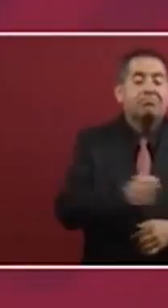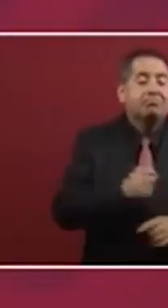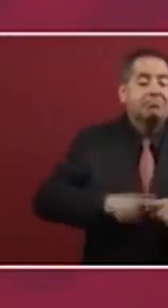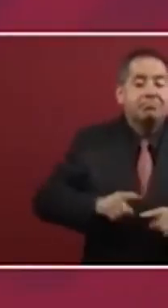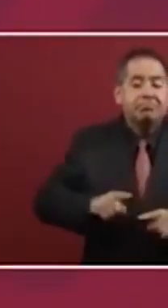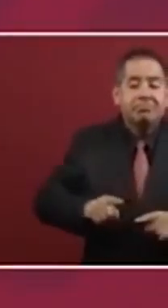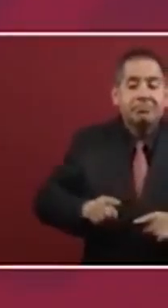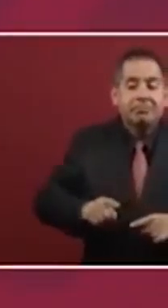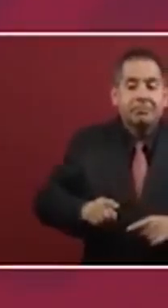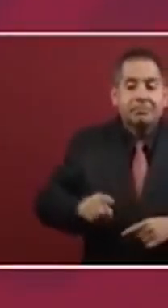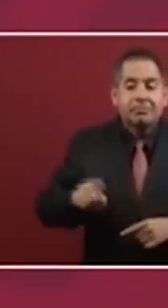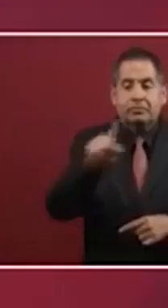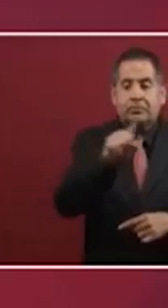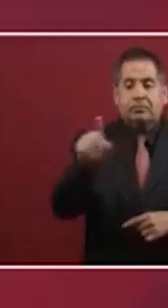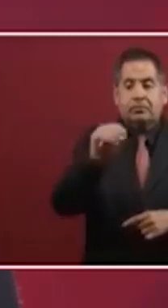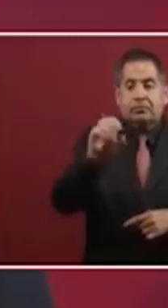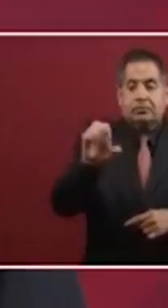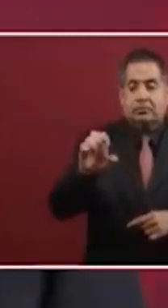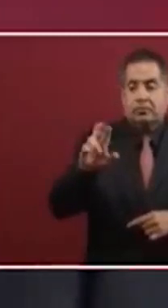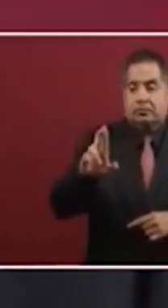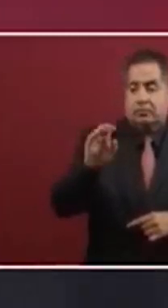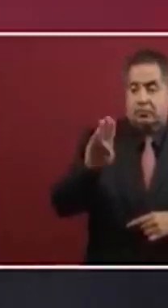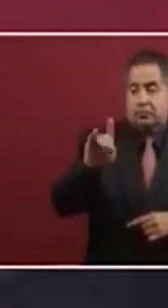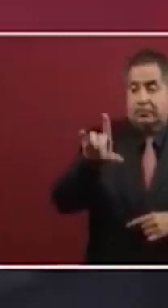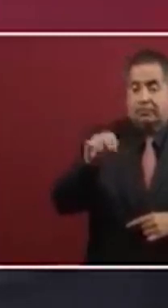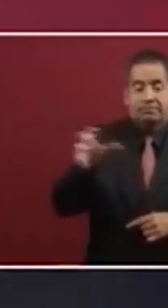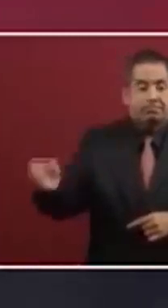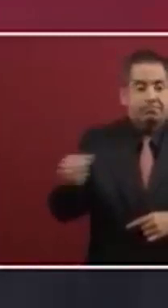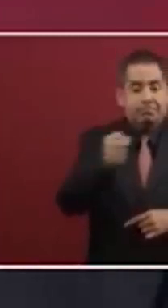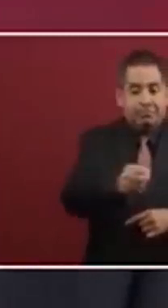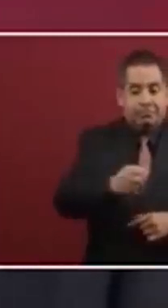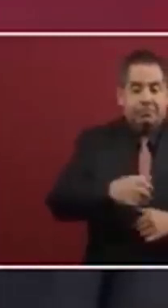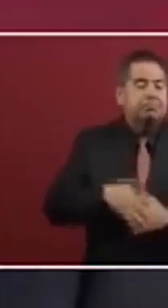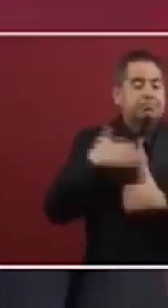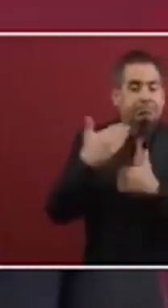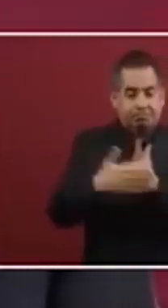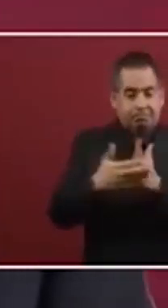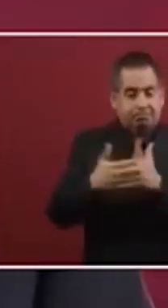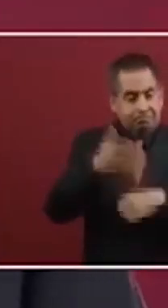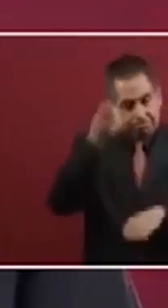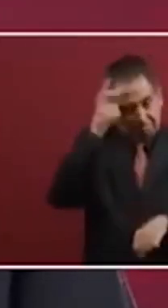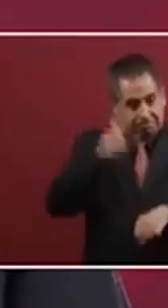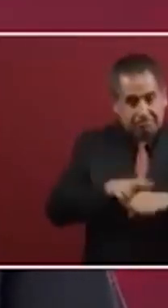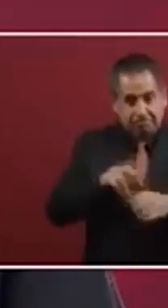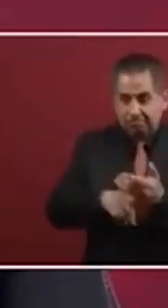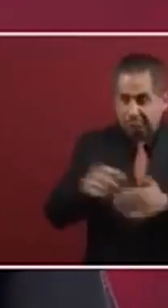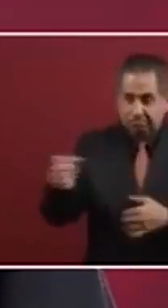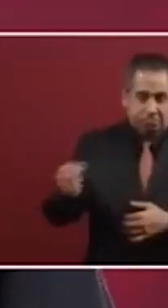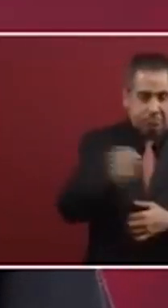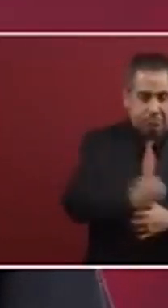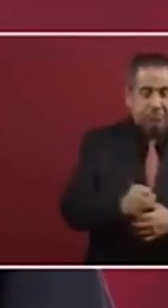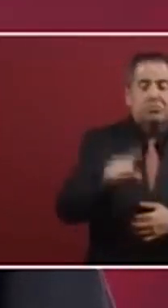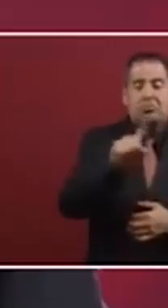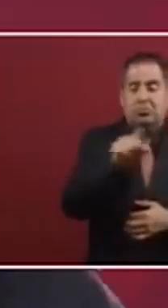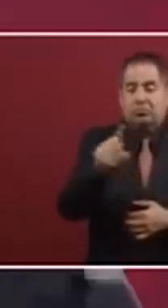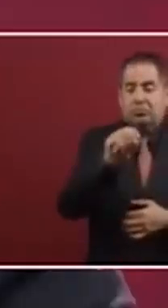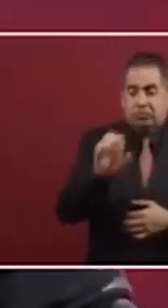que tendrá como propósito dar atención médica y medicamentos gratuitos a la población no derechohabiente. Con